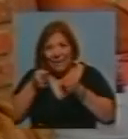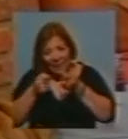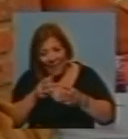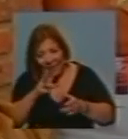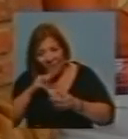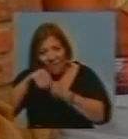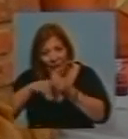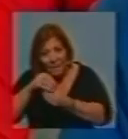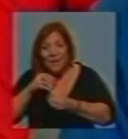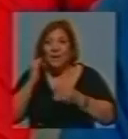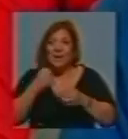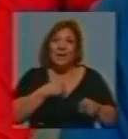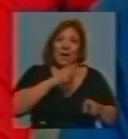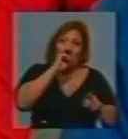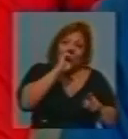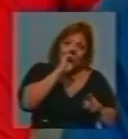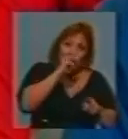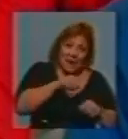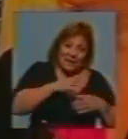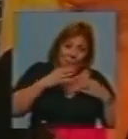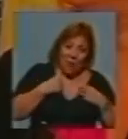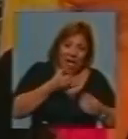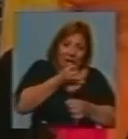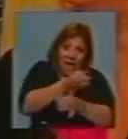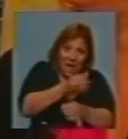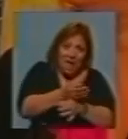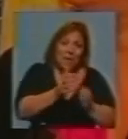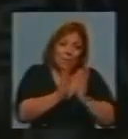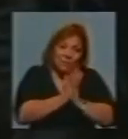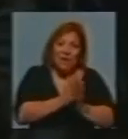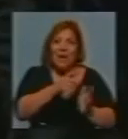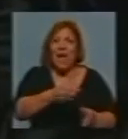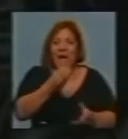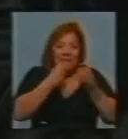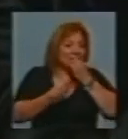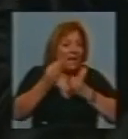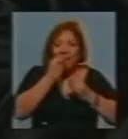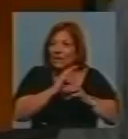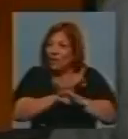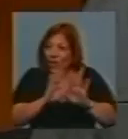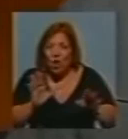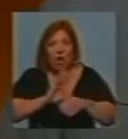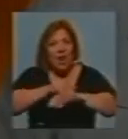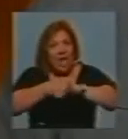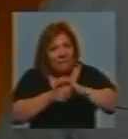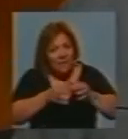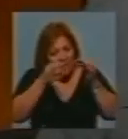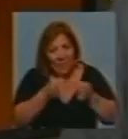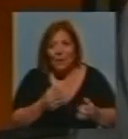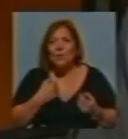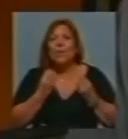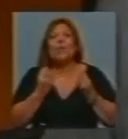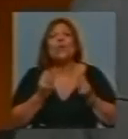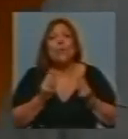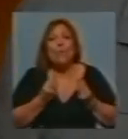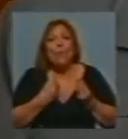y de extremar en la escuela, que es el lavado de manos, ¿verdad? El no llevar objetos a la boca y etcétera. Fundamentalmente, ¿cómo evitar